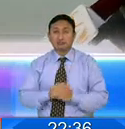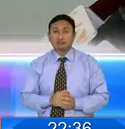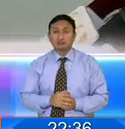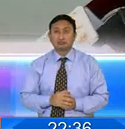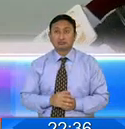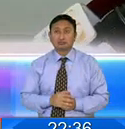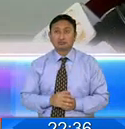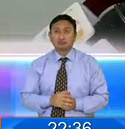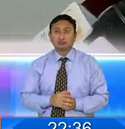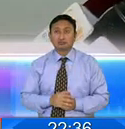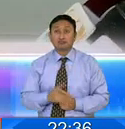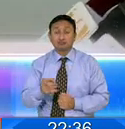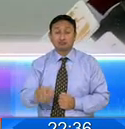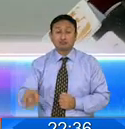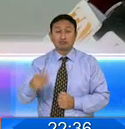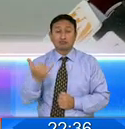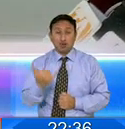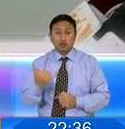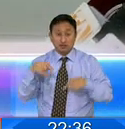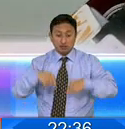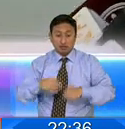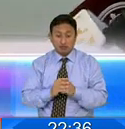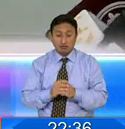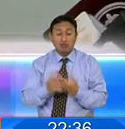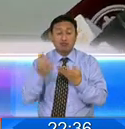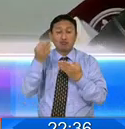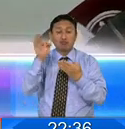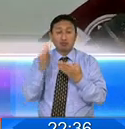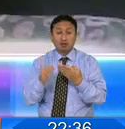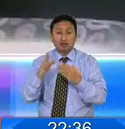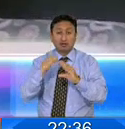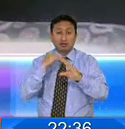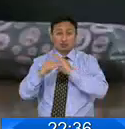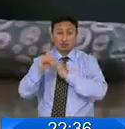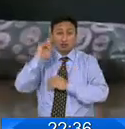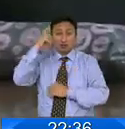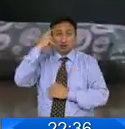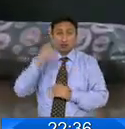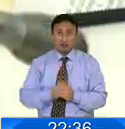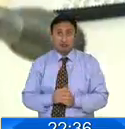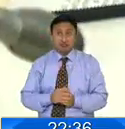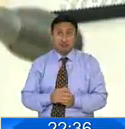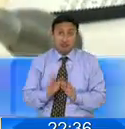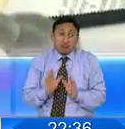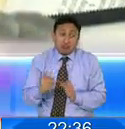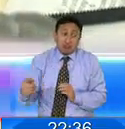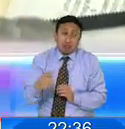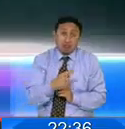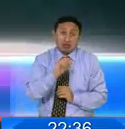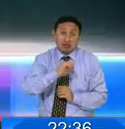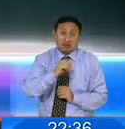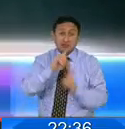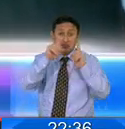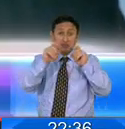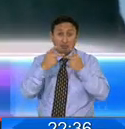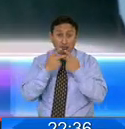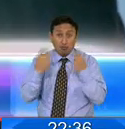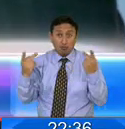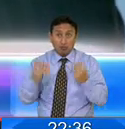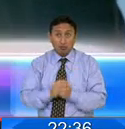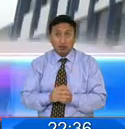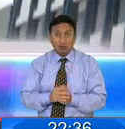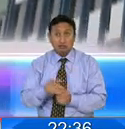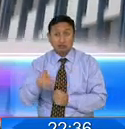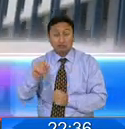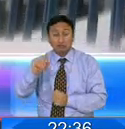técnica. Y en ese sentido estamos elaborando la proforma para enviarla al gobierno. Ante la probabilidad de que se realice una consulta popular en la